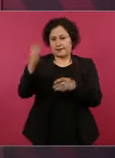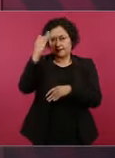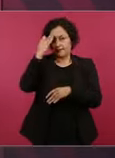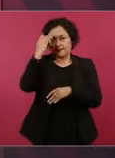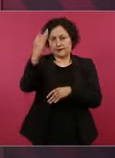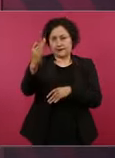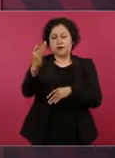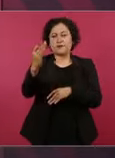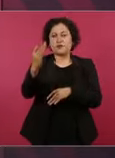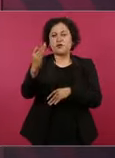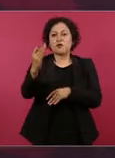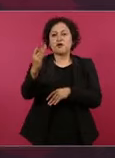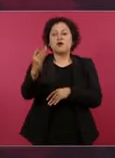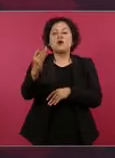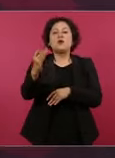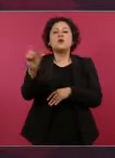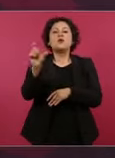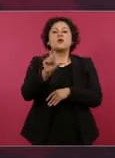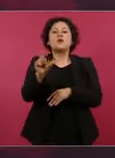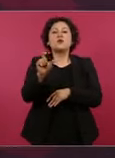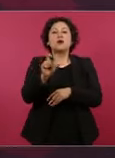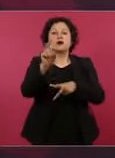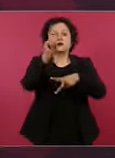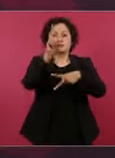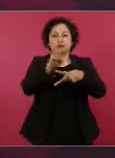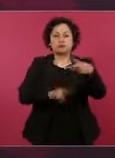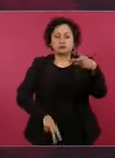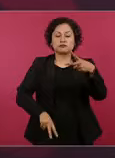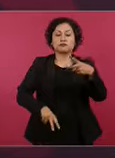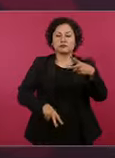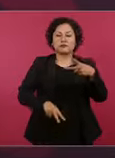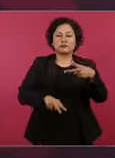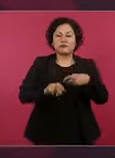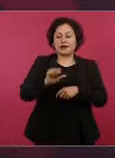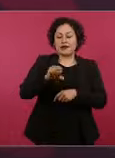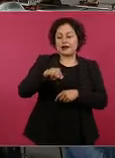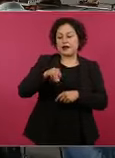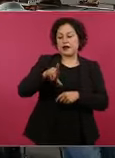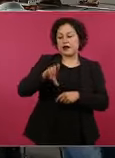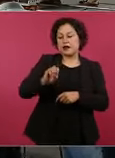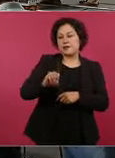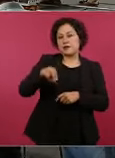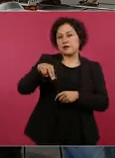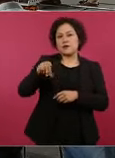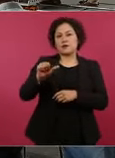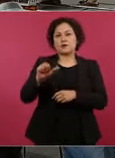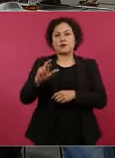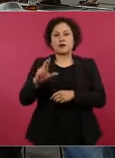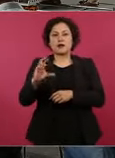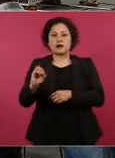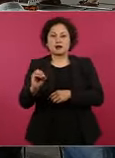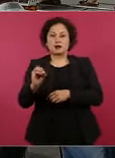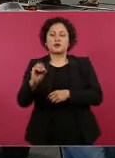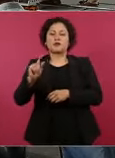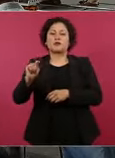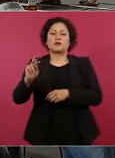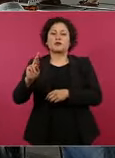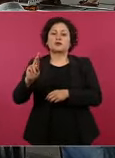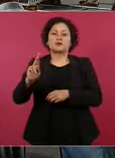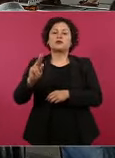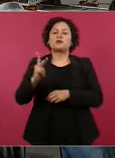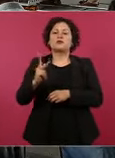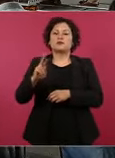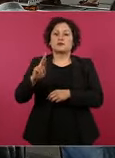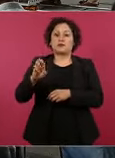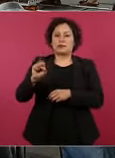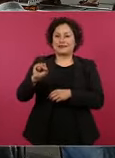narcotraficante, AMLO, narcotraficante. AMLO, presidente narcotraficante.